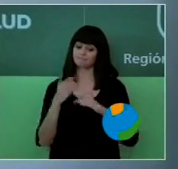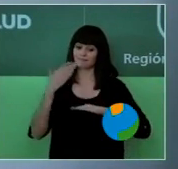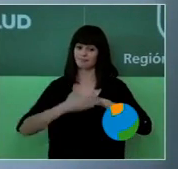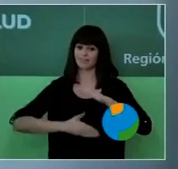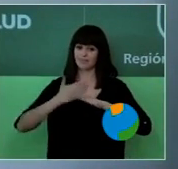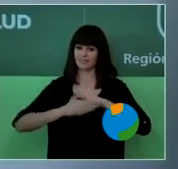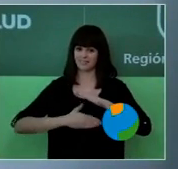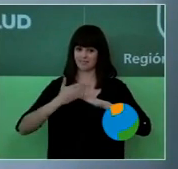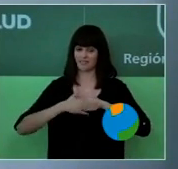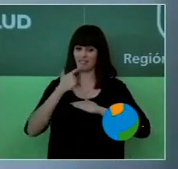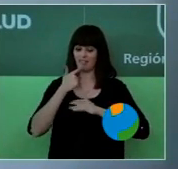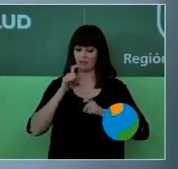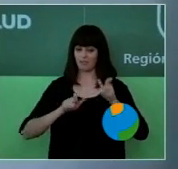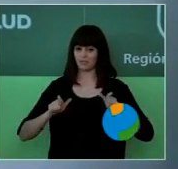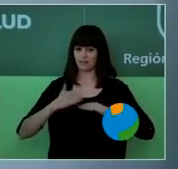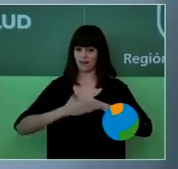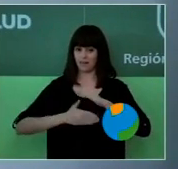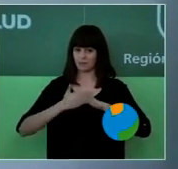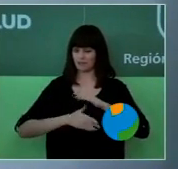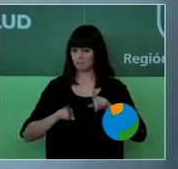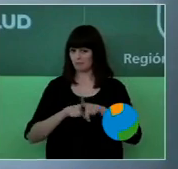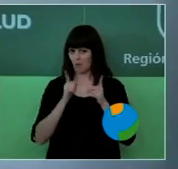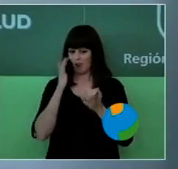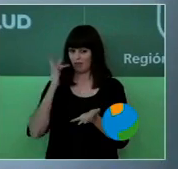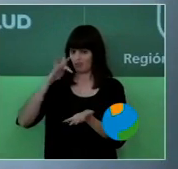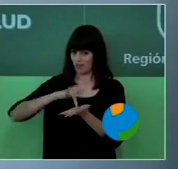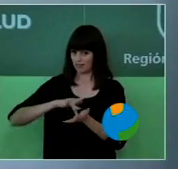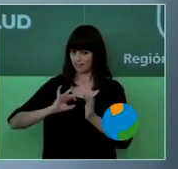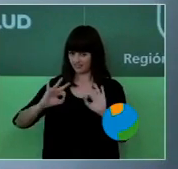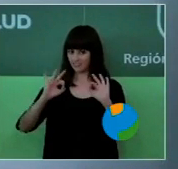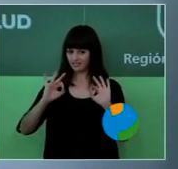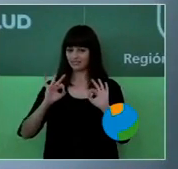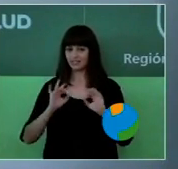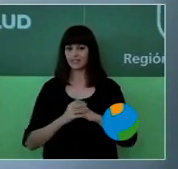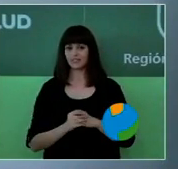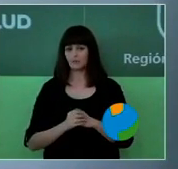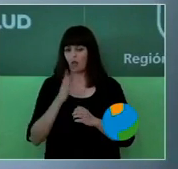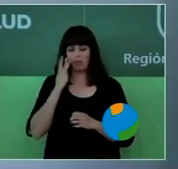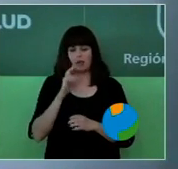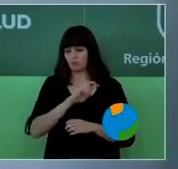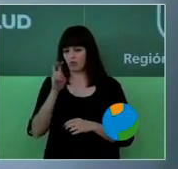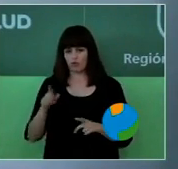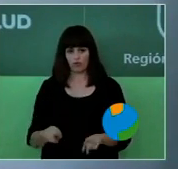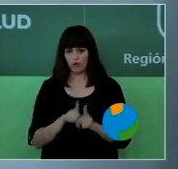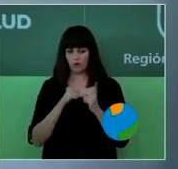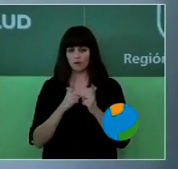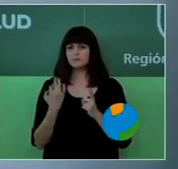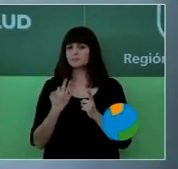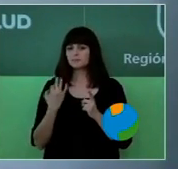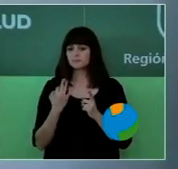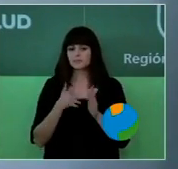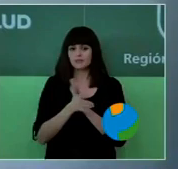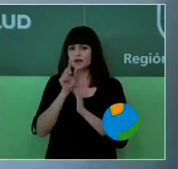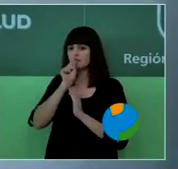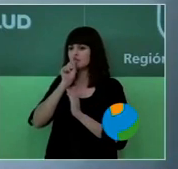de marcados Incluso en los días señalados pero y también fuera de los días señalados lo que se ha producido ha sido un